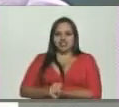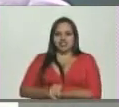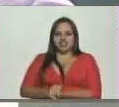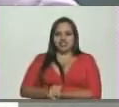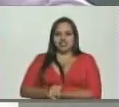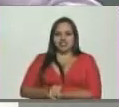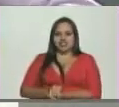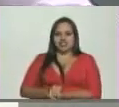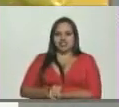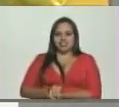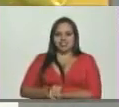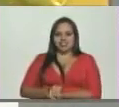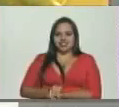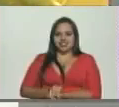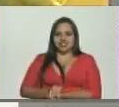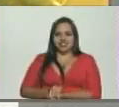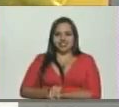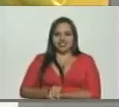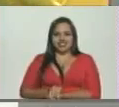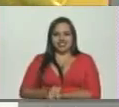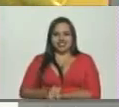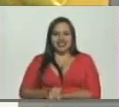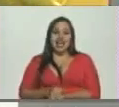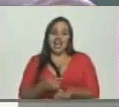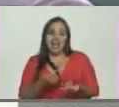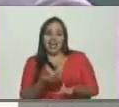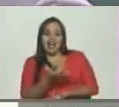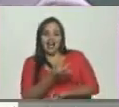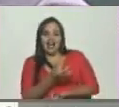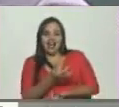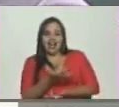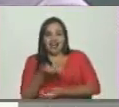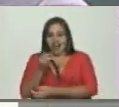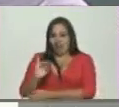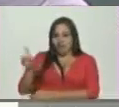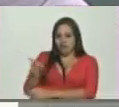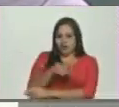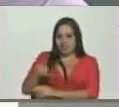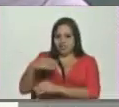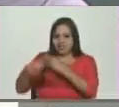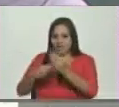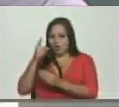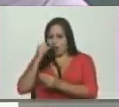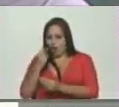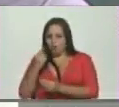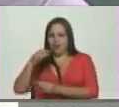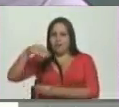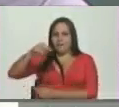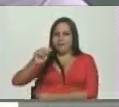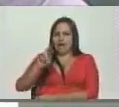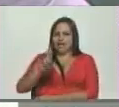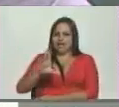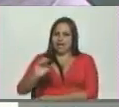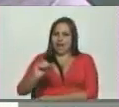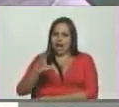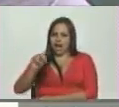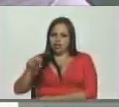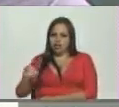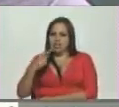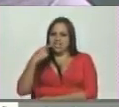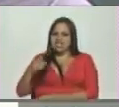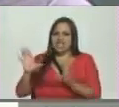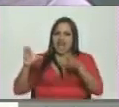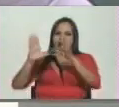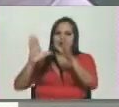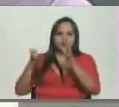hay ¡nació el parrandero! Hay una poesía que hizo el poeta Rosan Marcano, donde él habla de los pájaros de